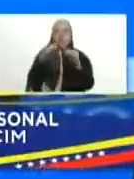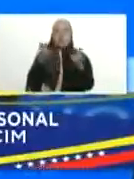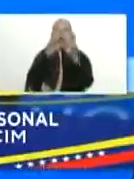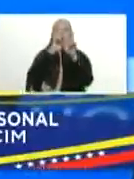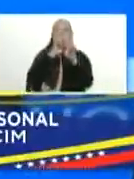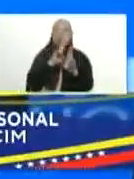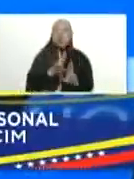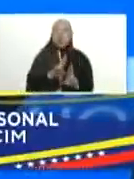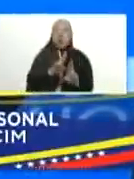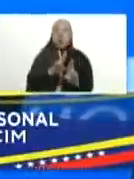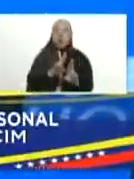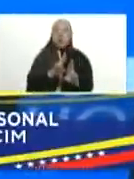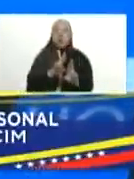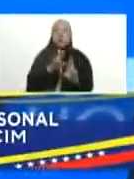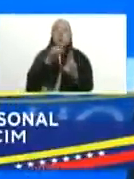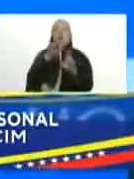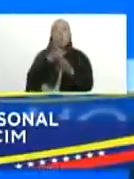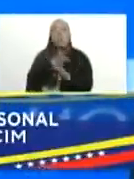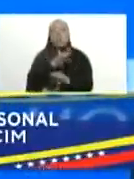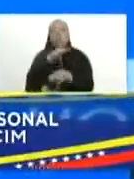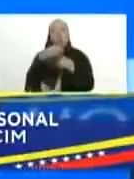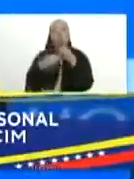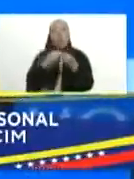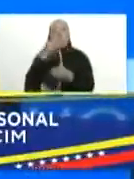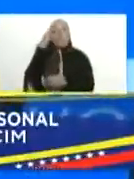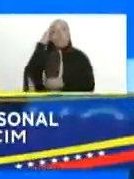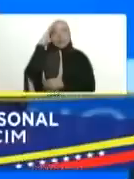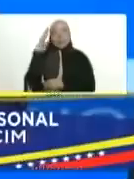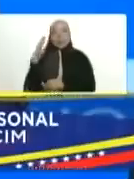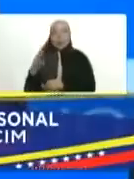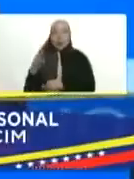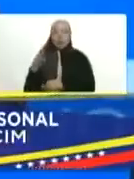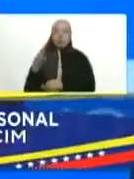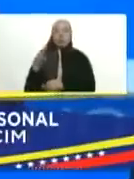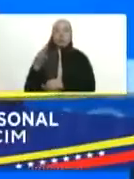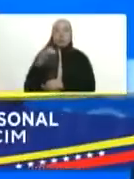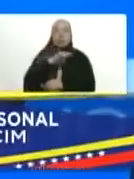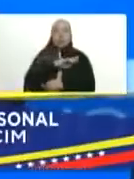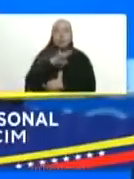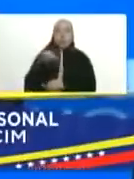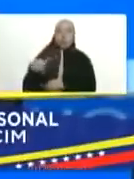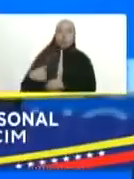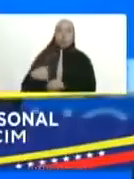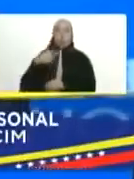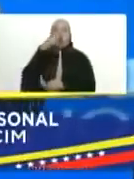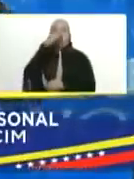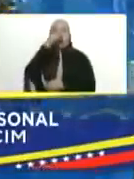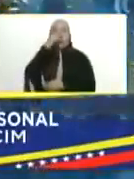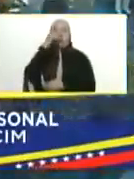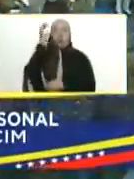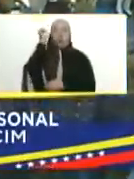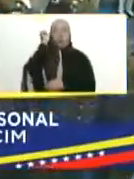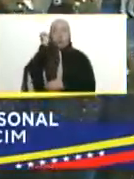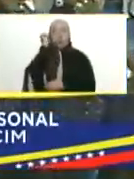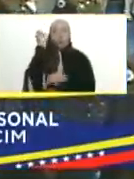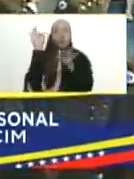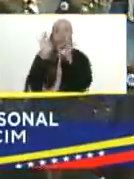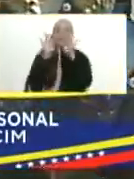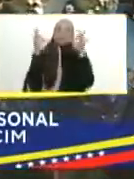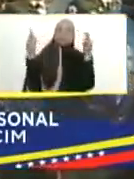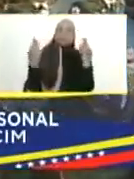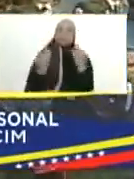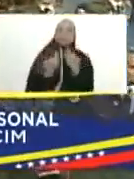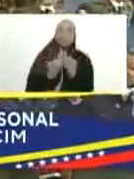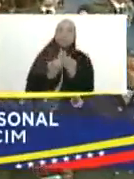resultados para su carrera como militares y para ustedes como hombres y mujeres de una gran familia,